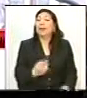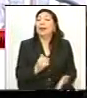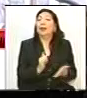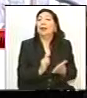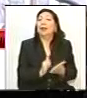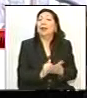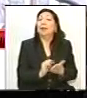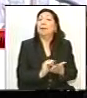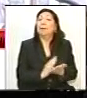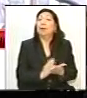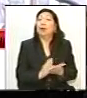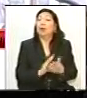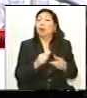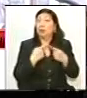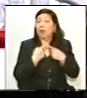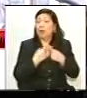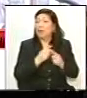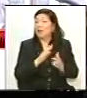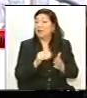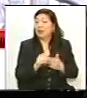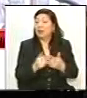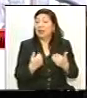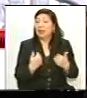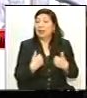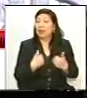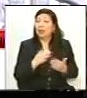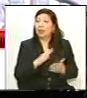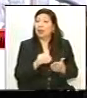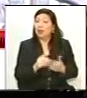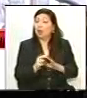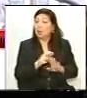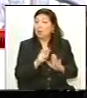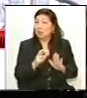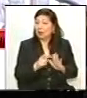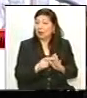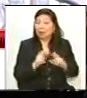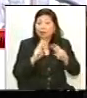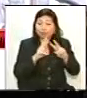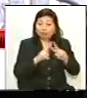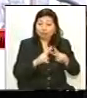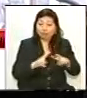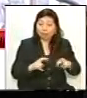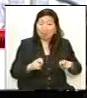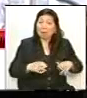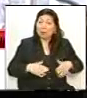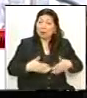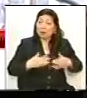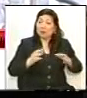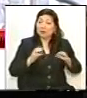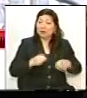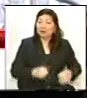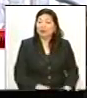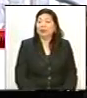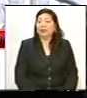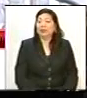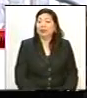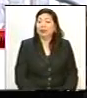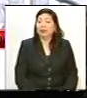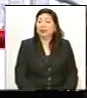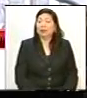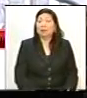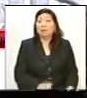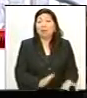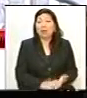a partir de toda la información que tenemos de todos los proyectos que se han analizado, poder efectivamente que los